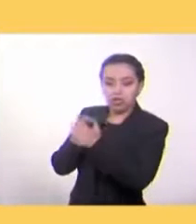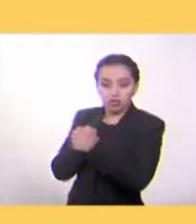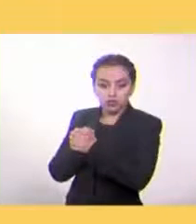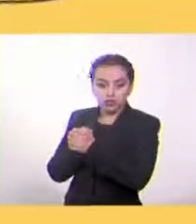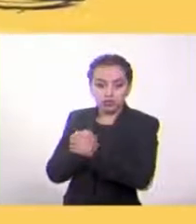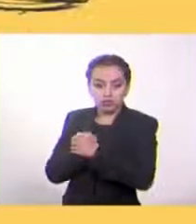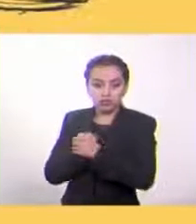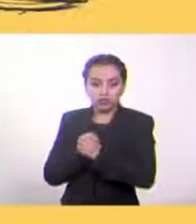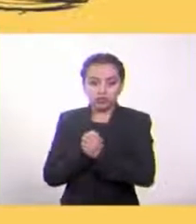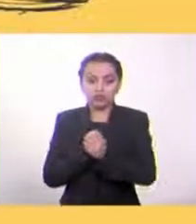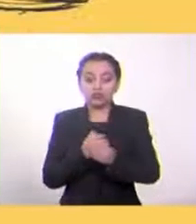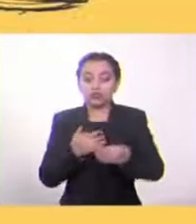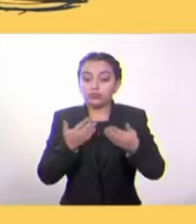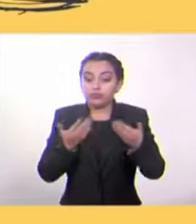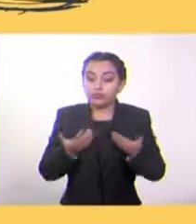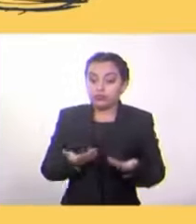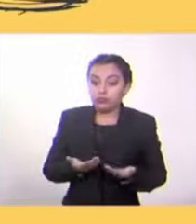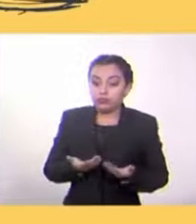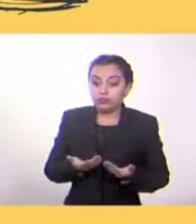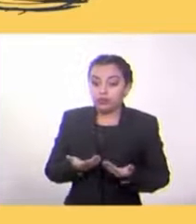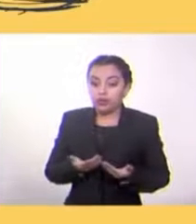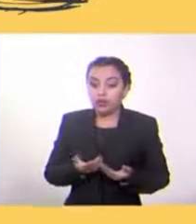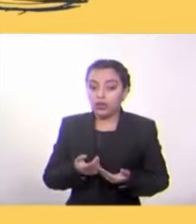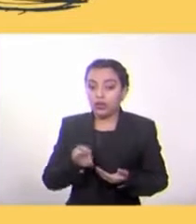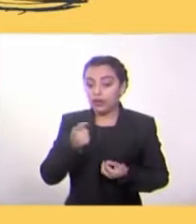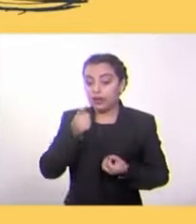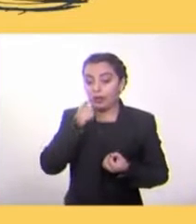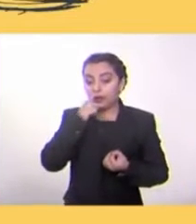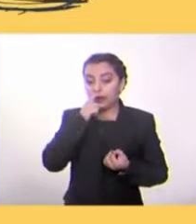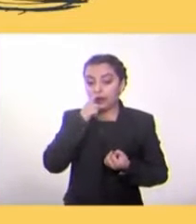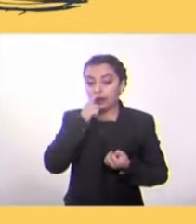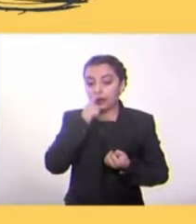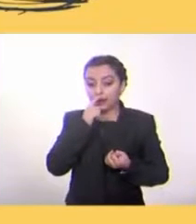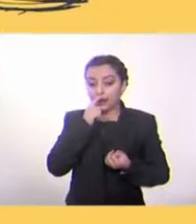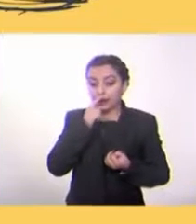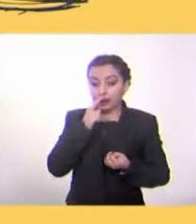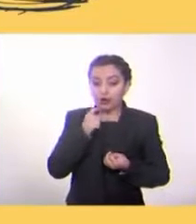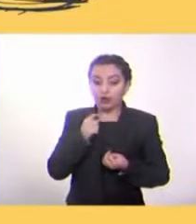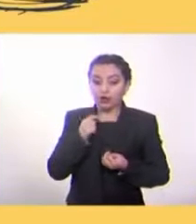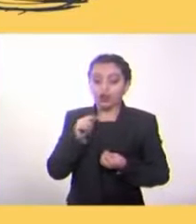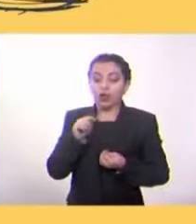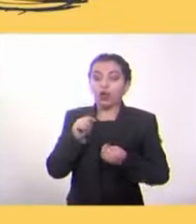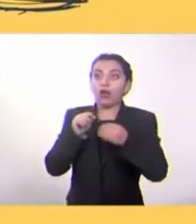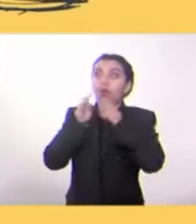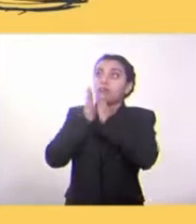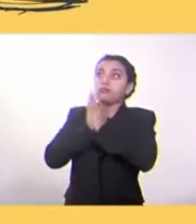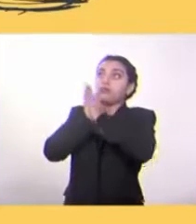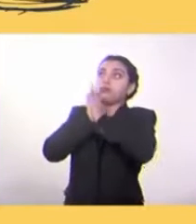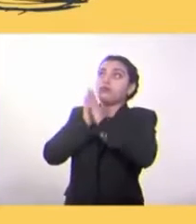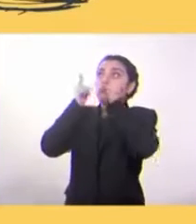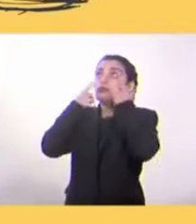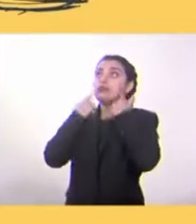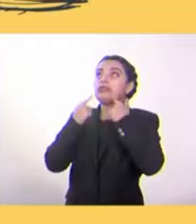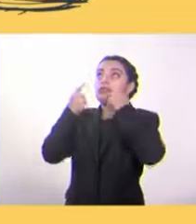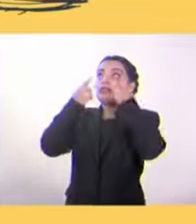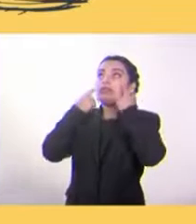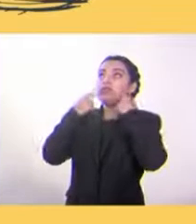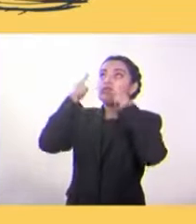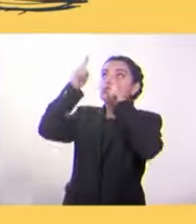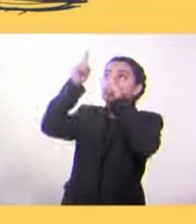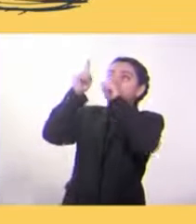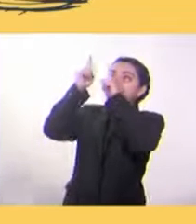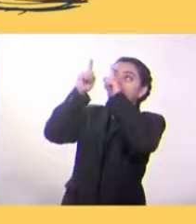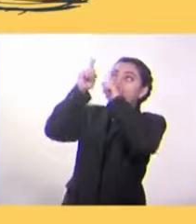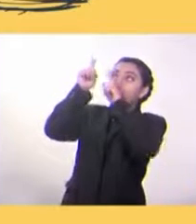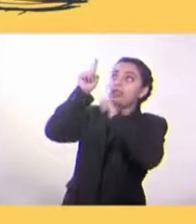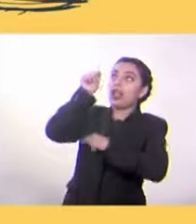hechizar. La madre del marido, una sirvienta querida de Tlaloc, lloró mucho y se quejó con el dios,